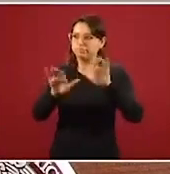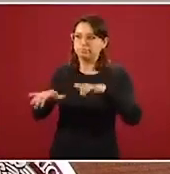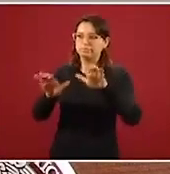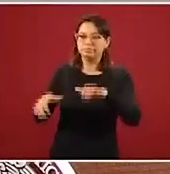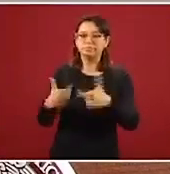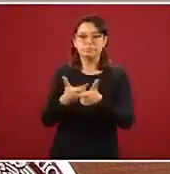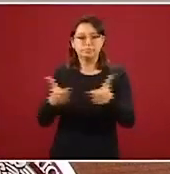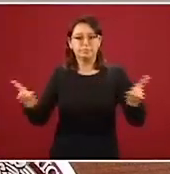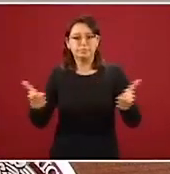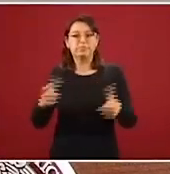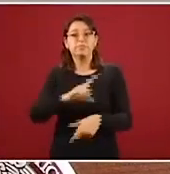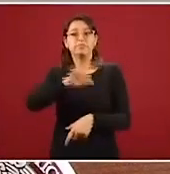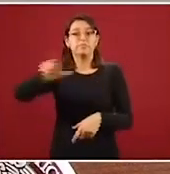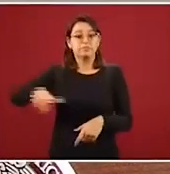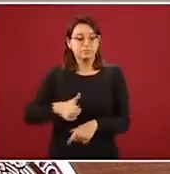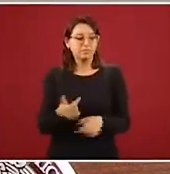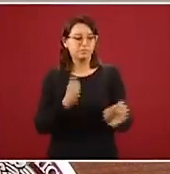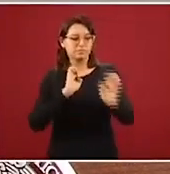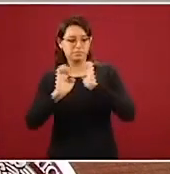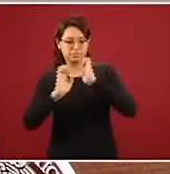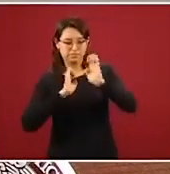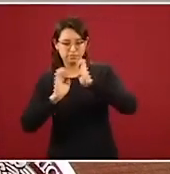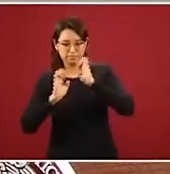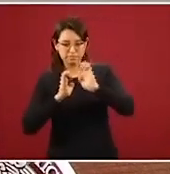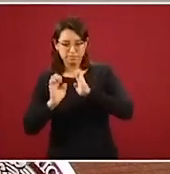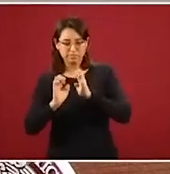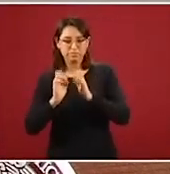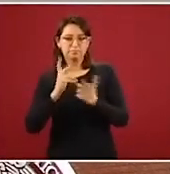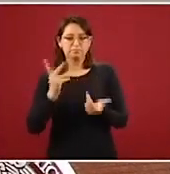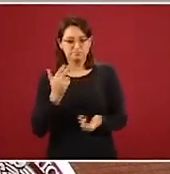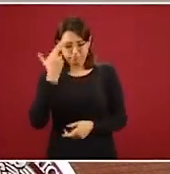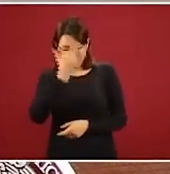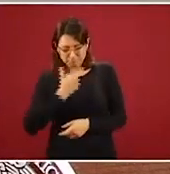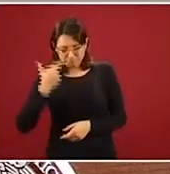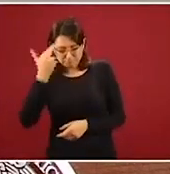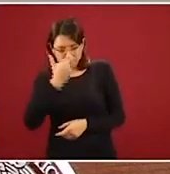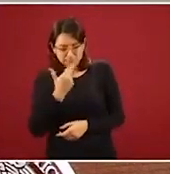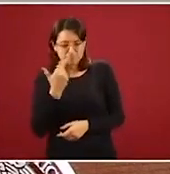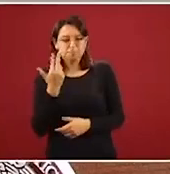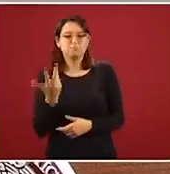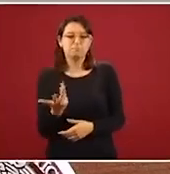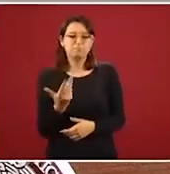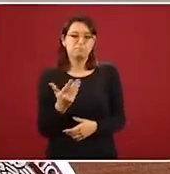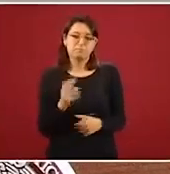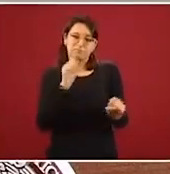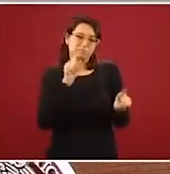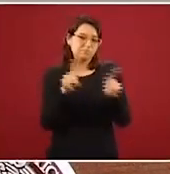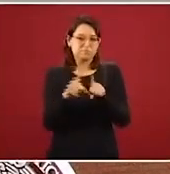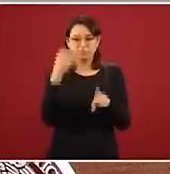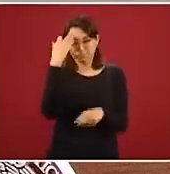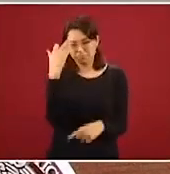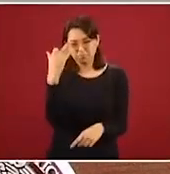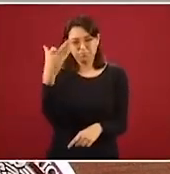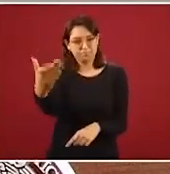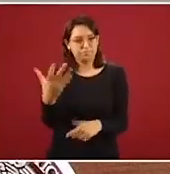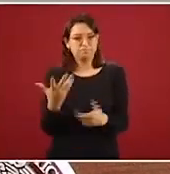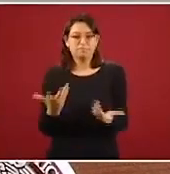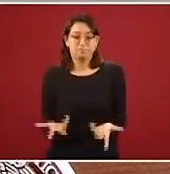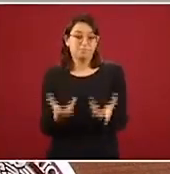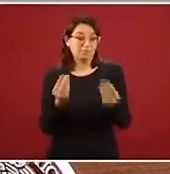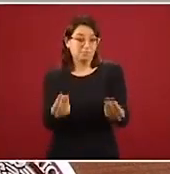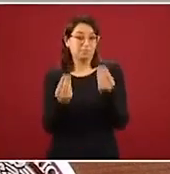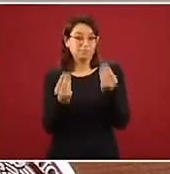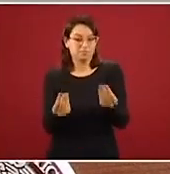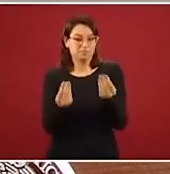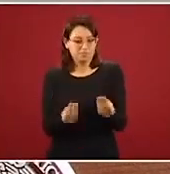posterior, digamos, de las entrevistas que se llevan a cabo, tiene su tiempo, porque sí son